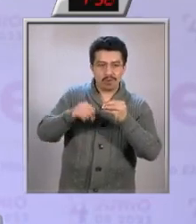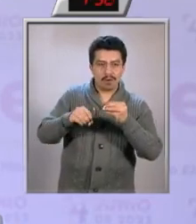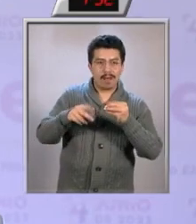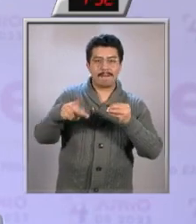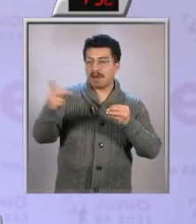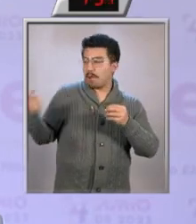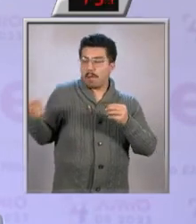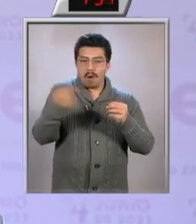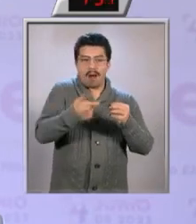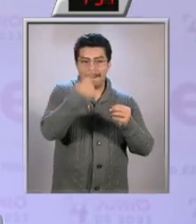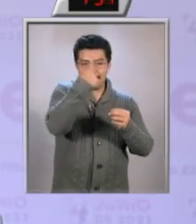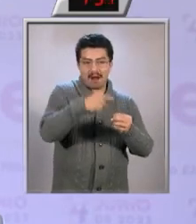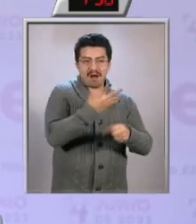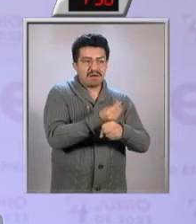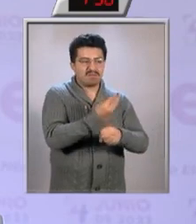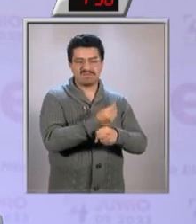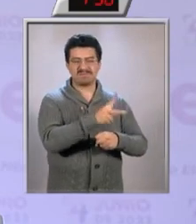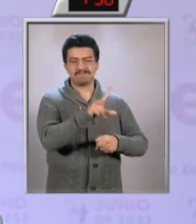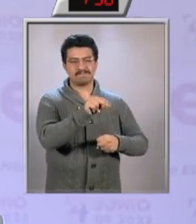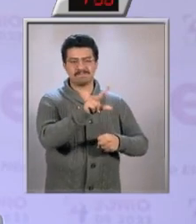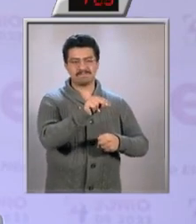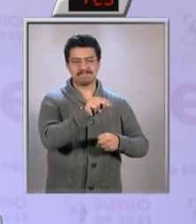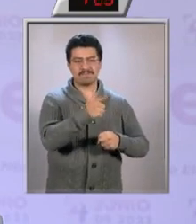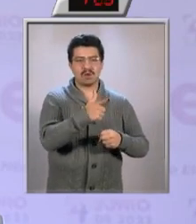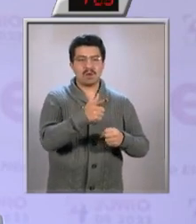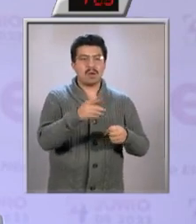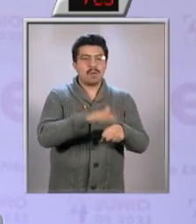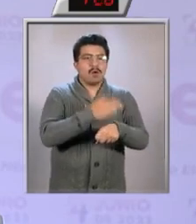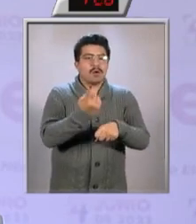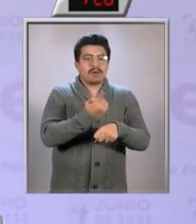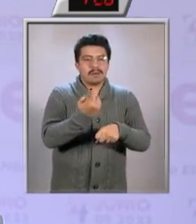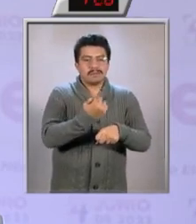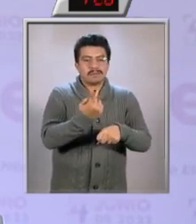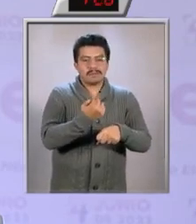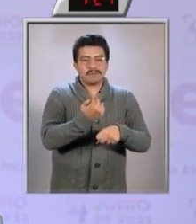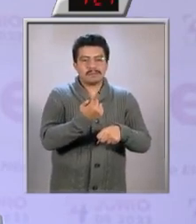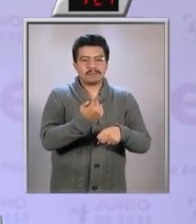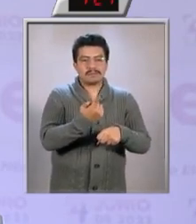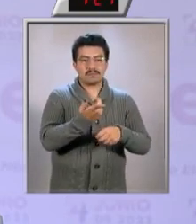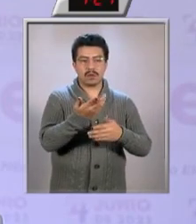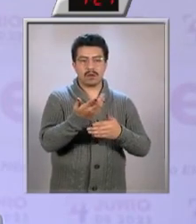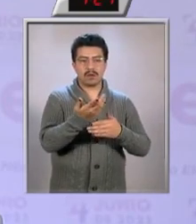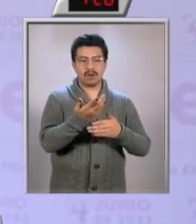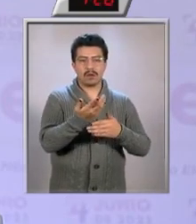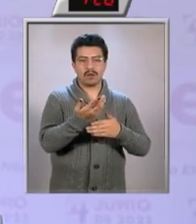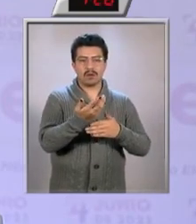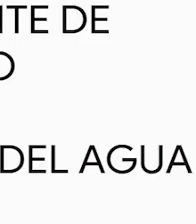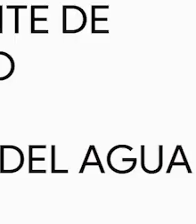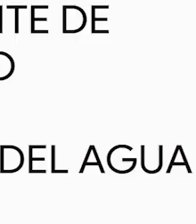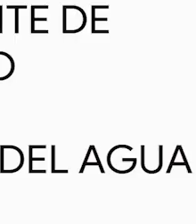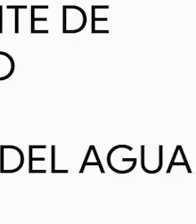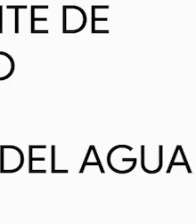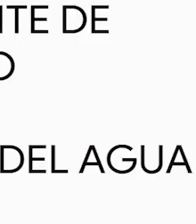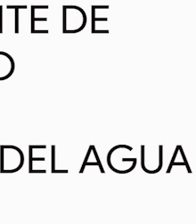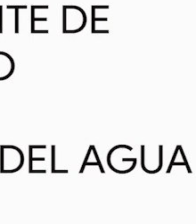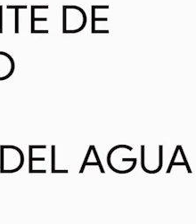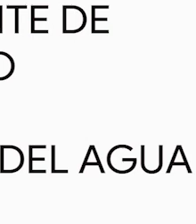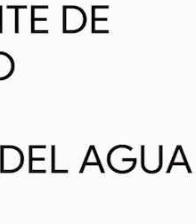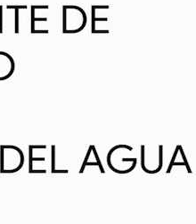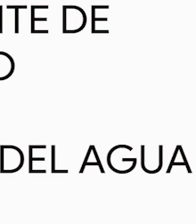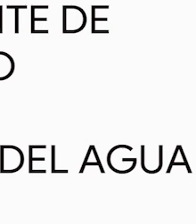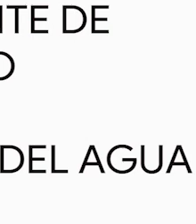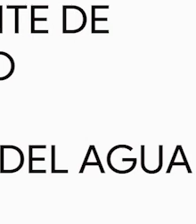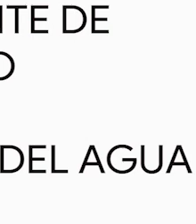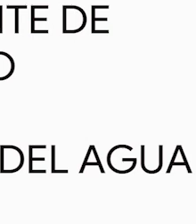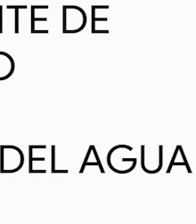esa obra y no pueden presumir que han hecho grandes obras porque es algo que está por abajo y que no se le logra ver sobre este mismo tema